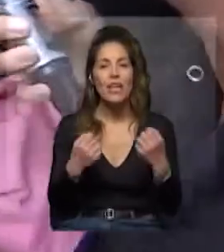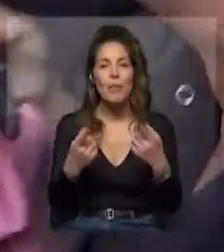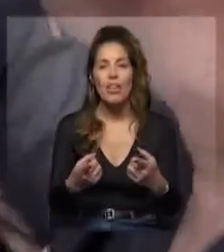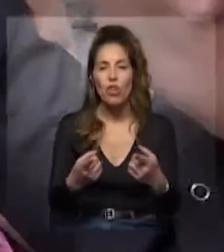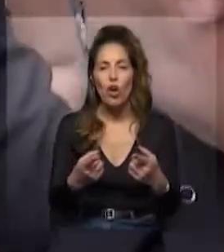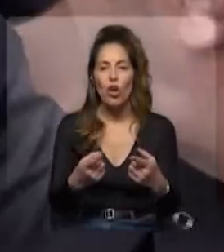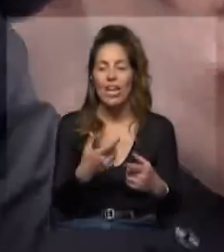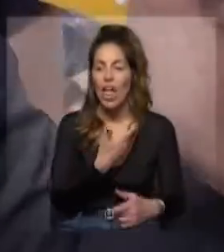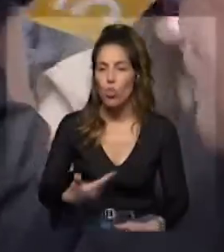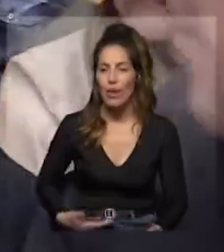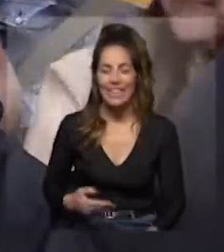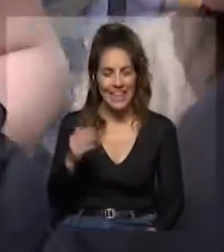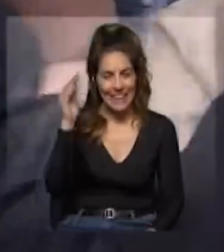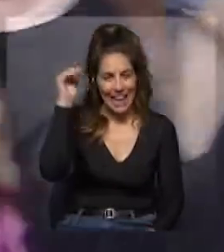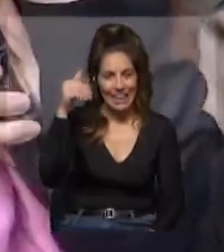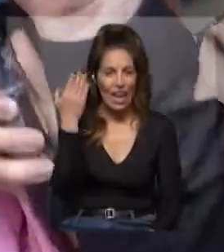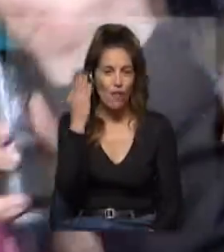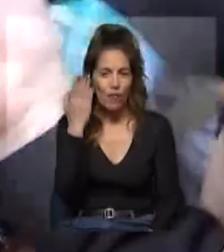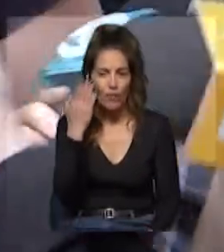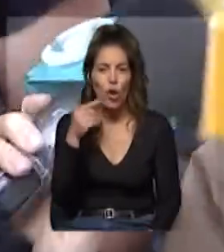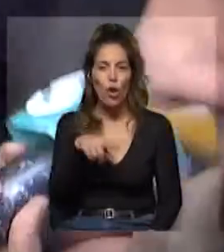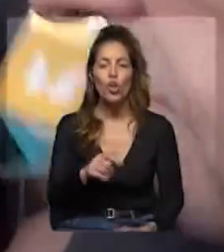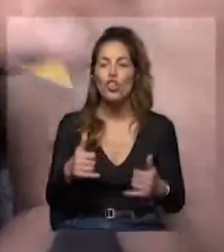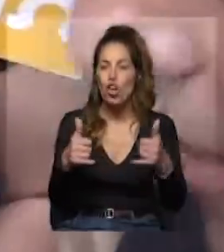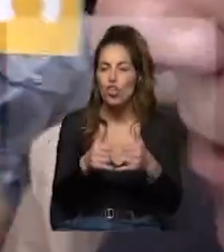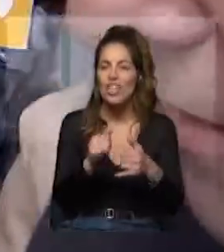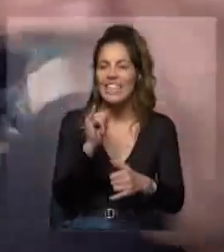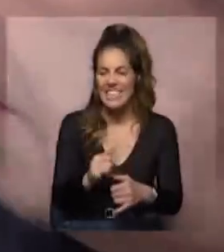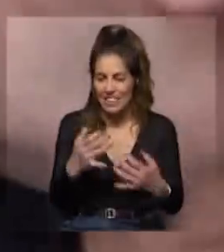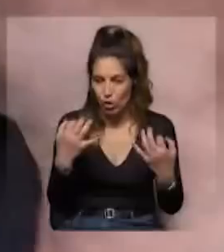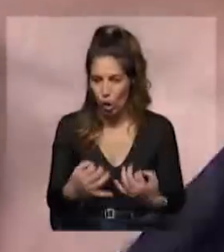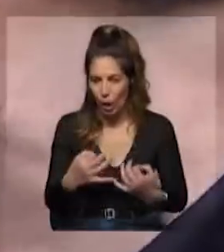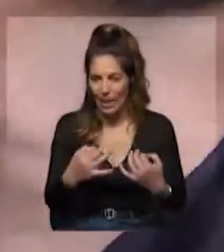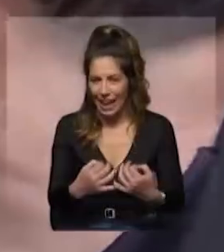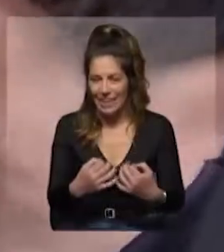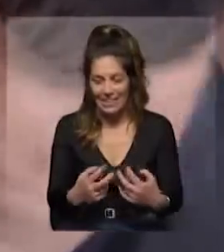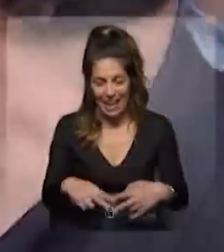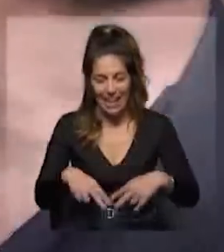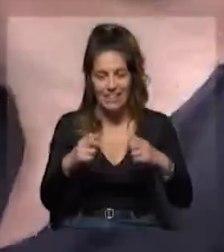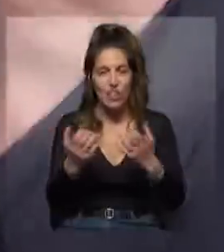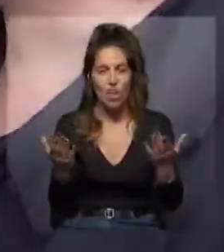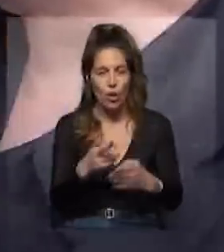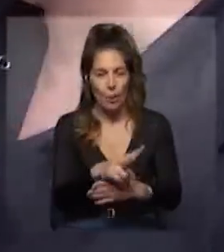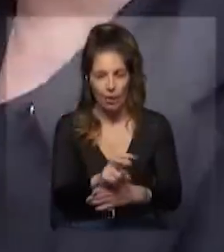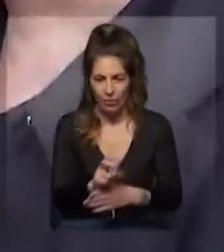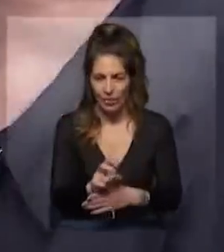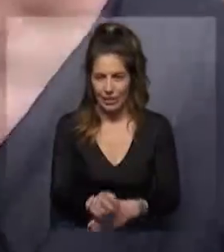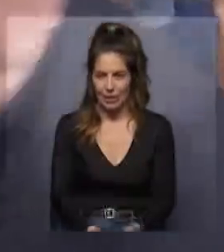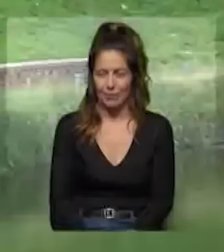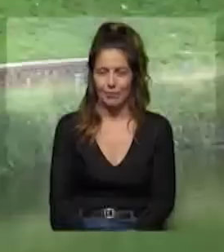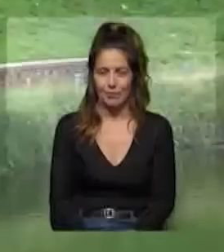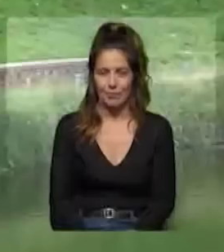propietaria de Instagram y Facebook junto con otros chat que sí son reales y están siendo analizados por la fiscal Alicia